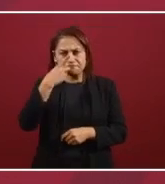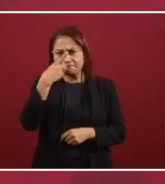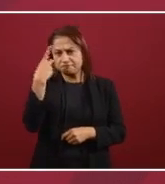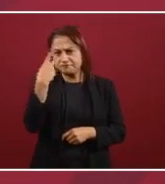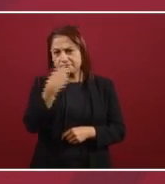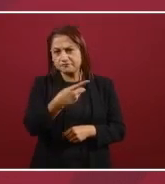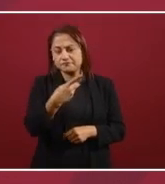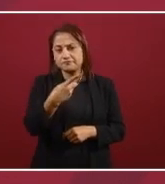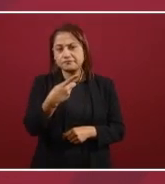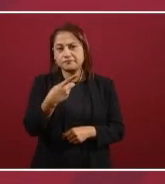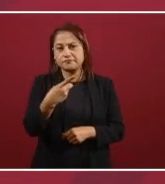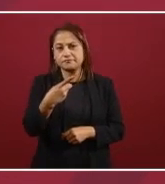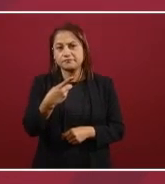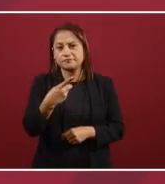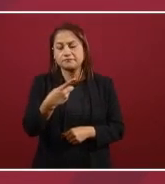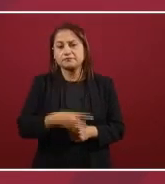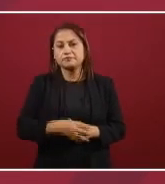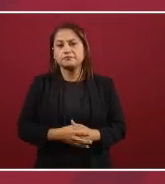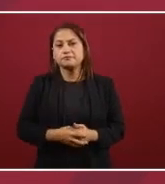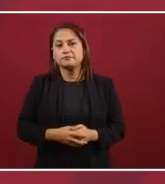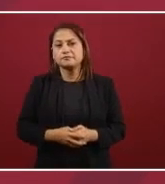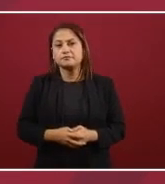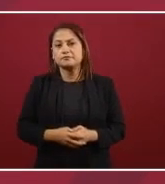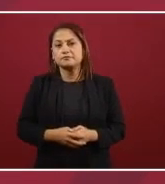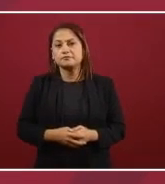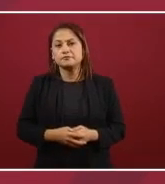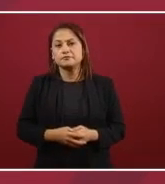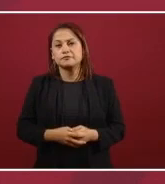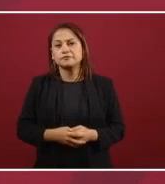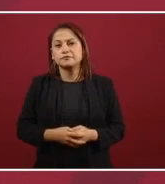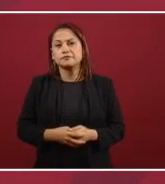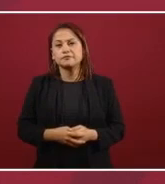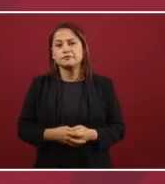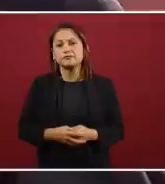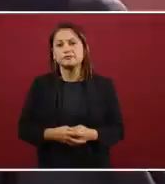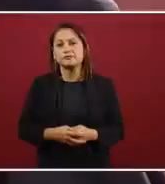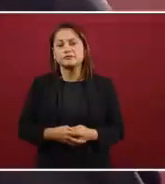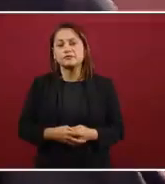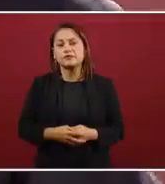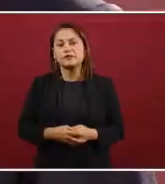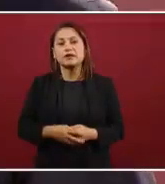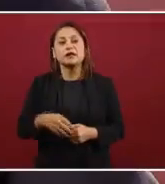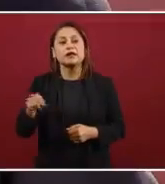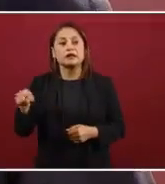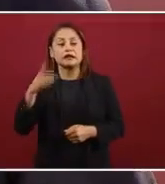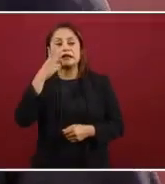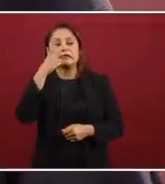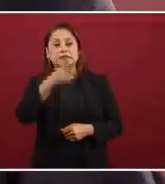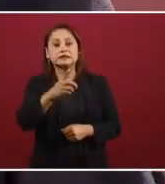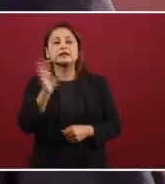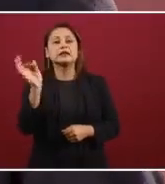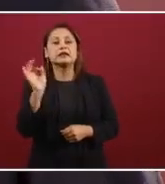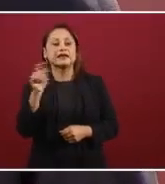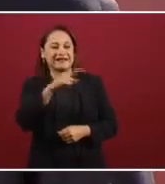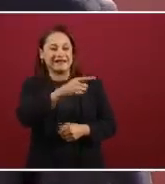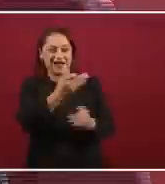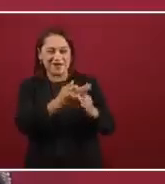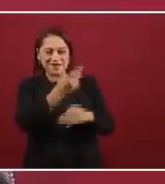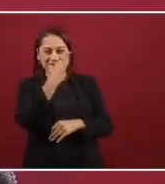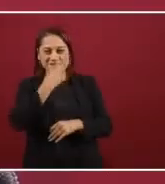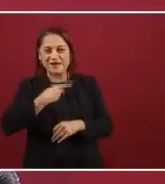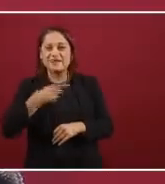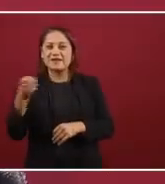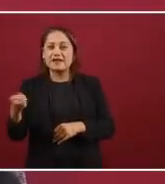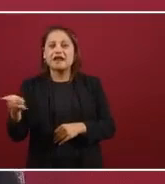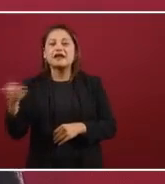no tardaba y repuntaba o resurgía exactamente lo que tú estás planteando,